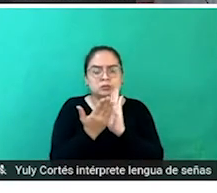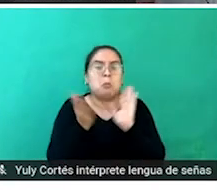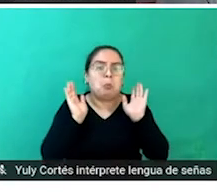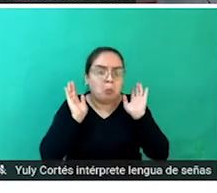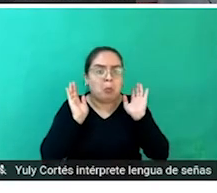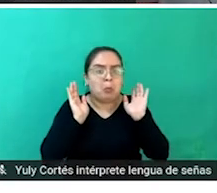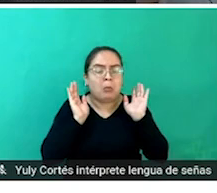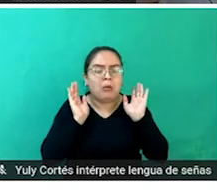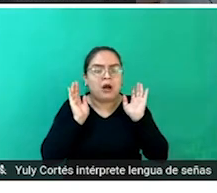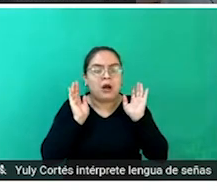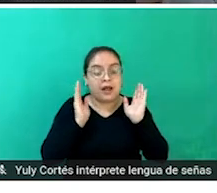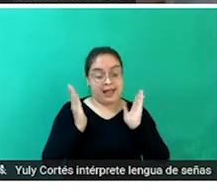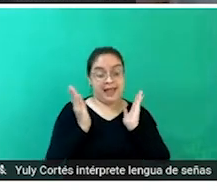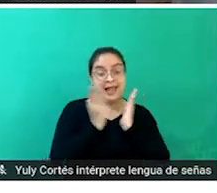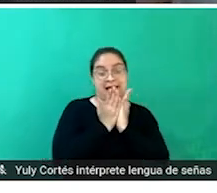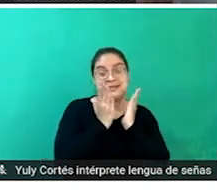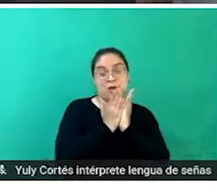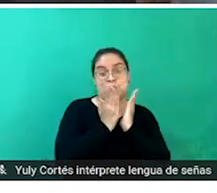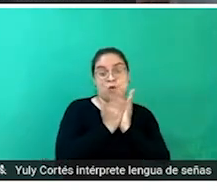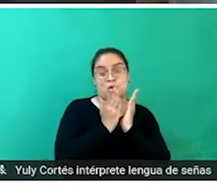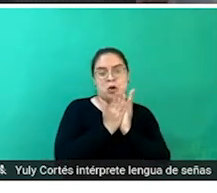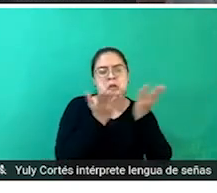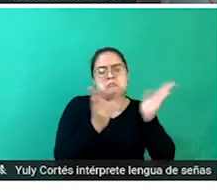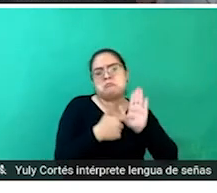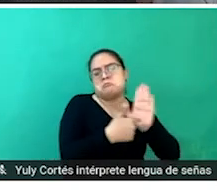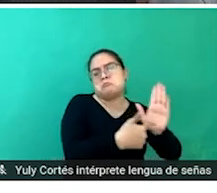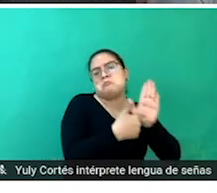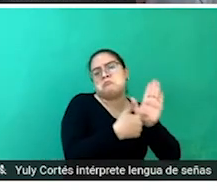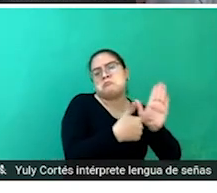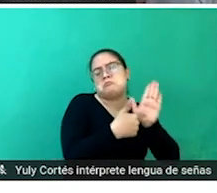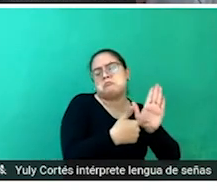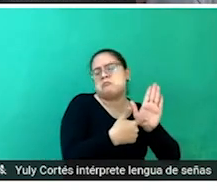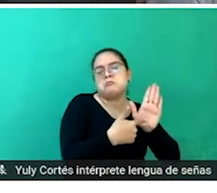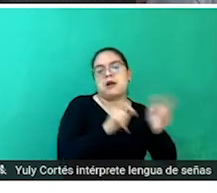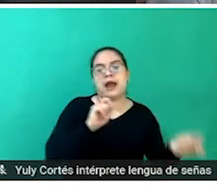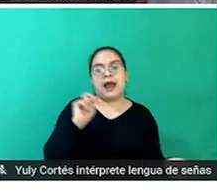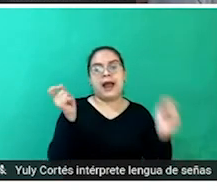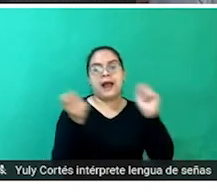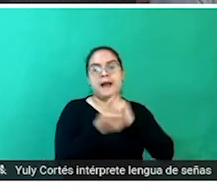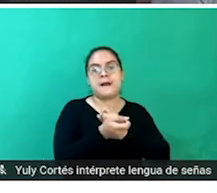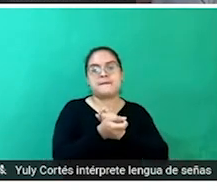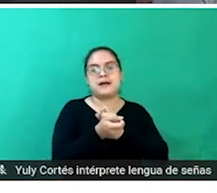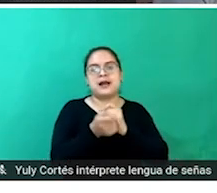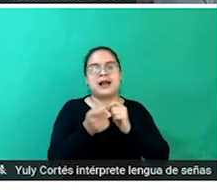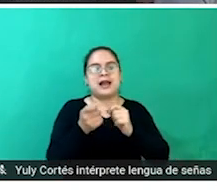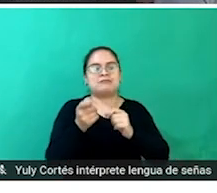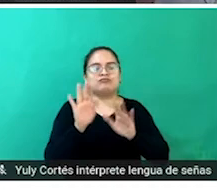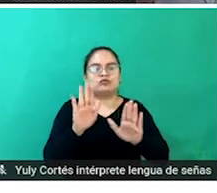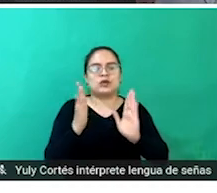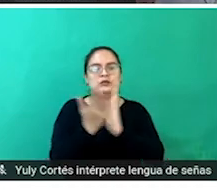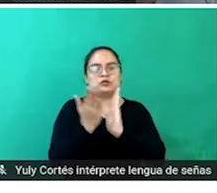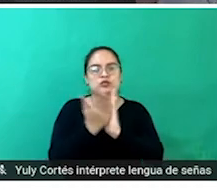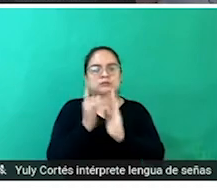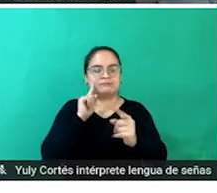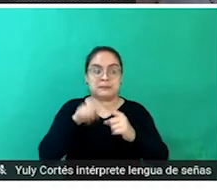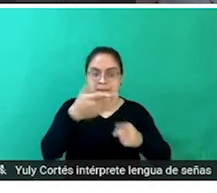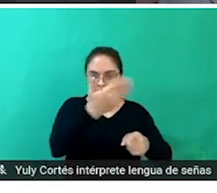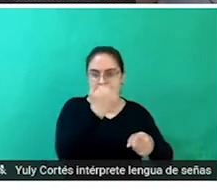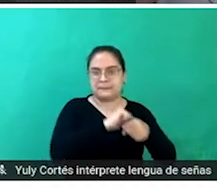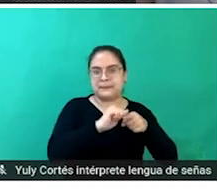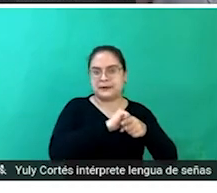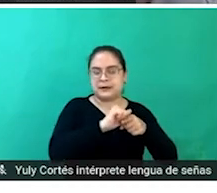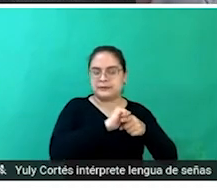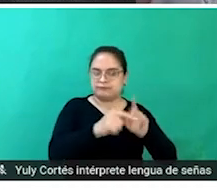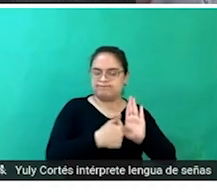la educación demostrativa hacia una educación más holística, donde nos enfocamos en temas